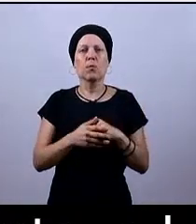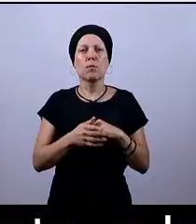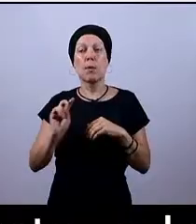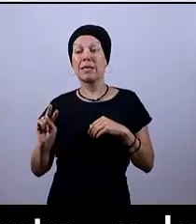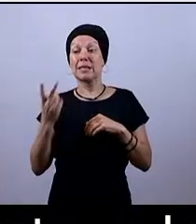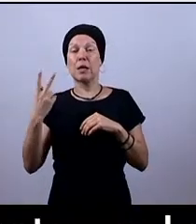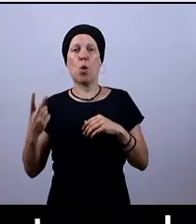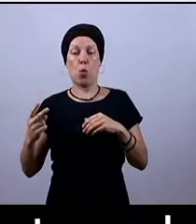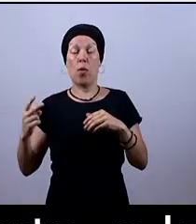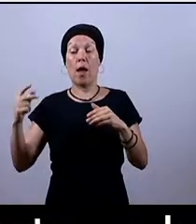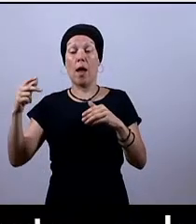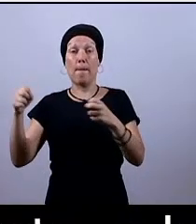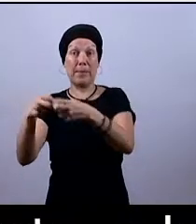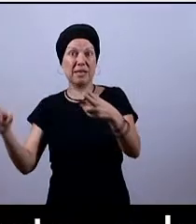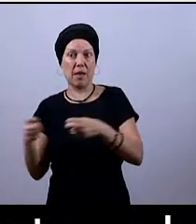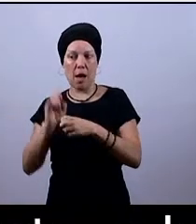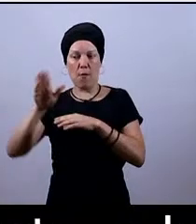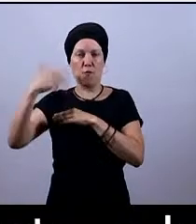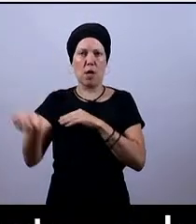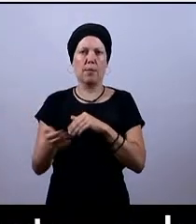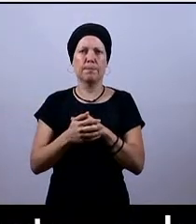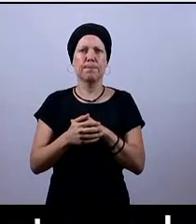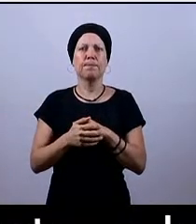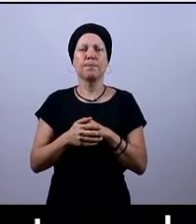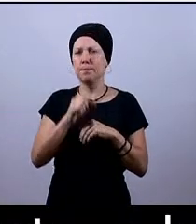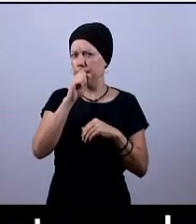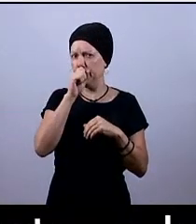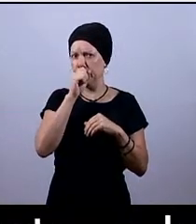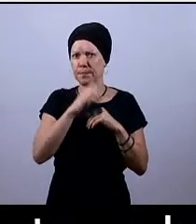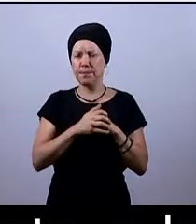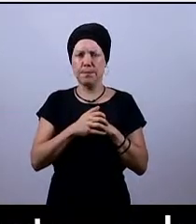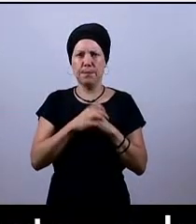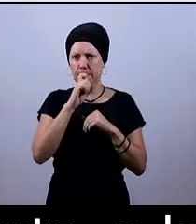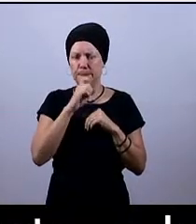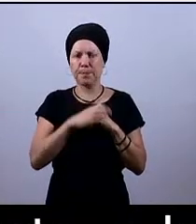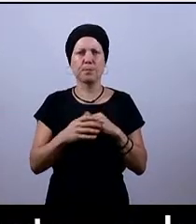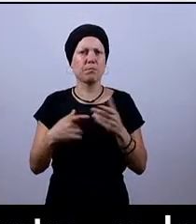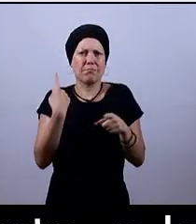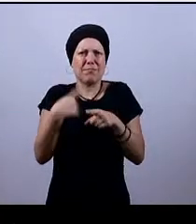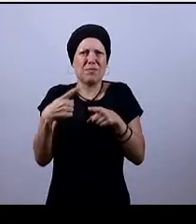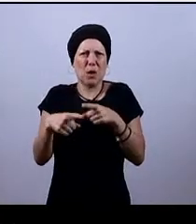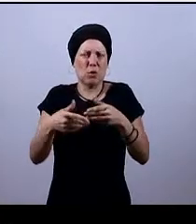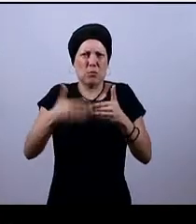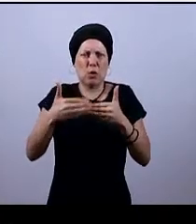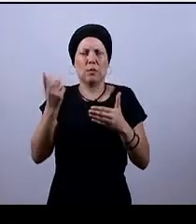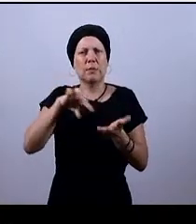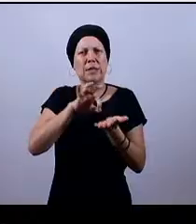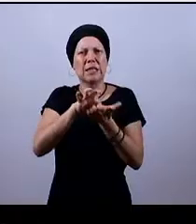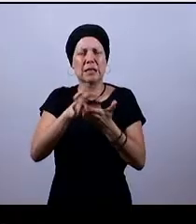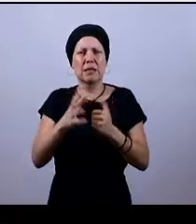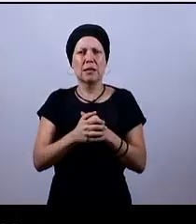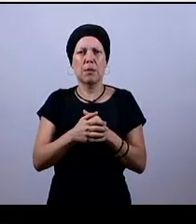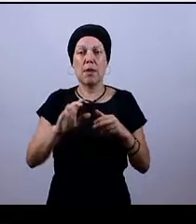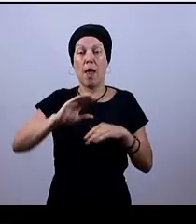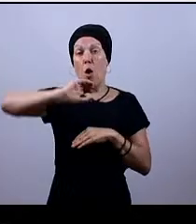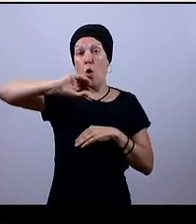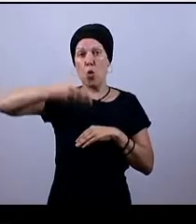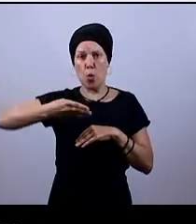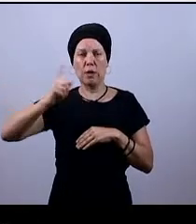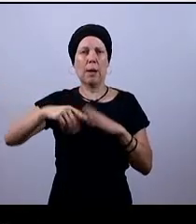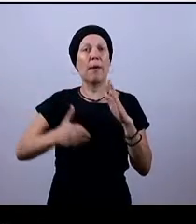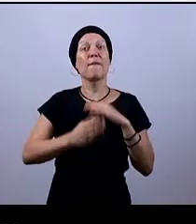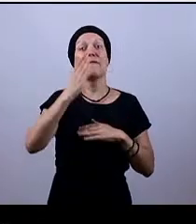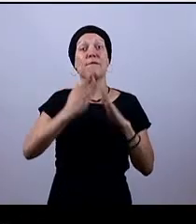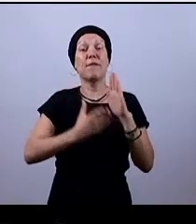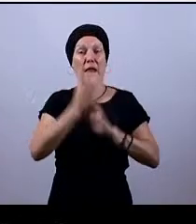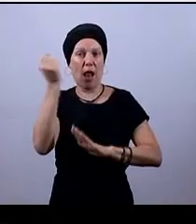segunda piscina exterior, contará con los más modernos estándares técnicos. Dará servicio tanto a los clubes y federaciones